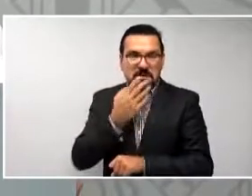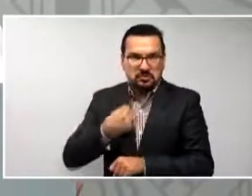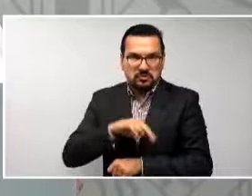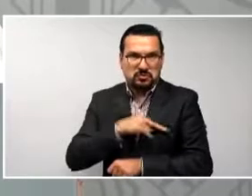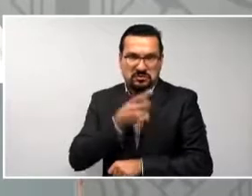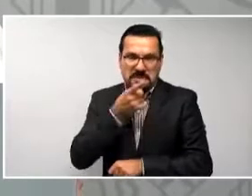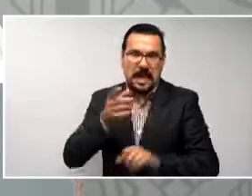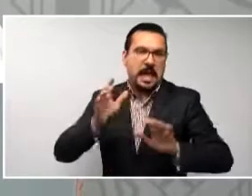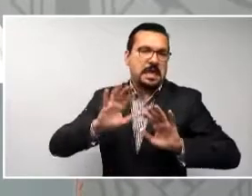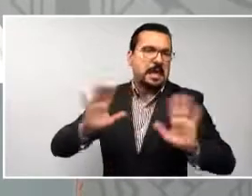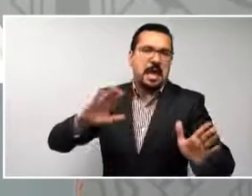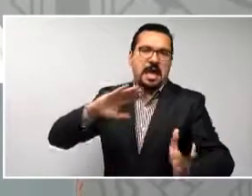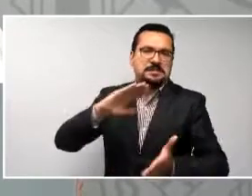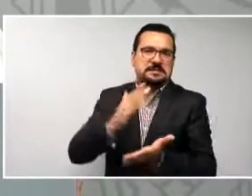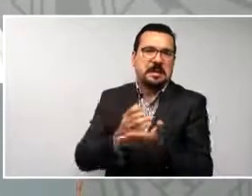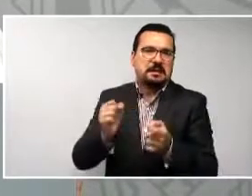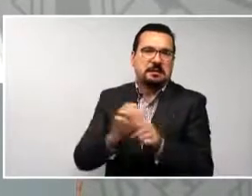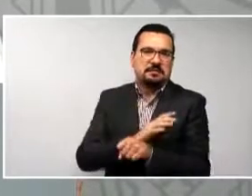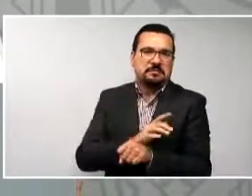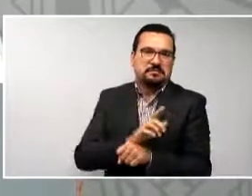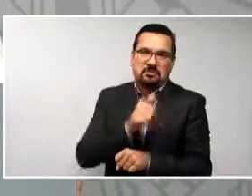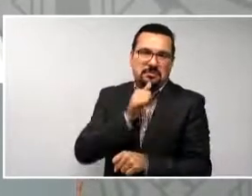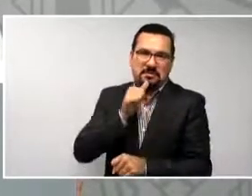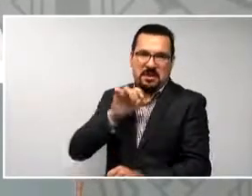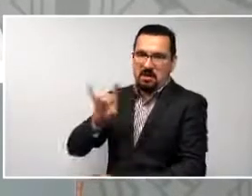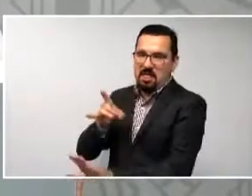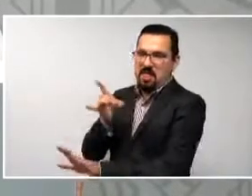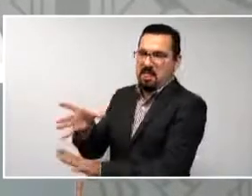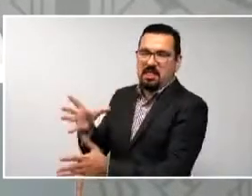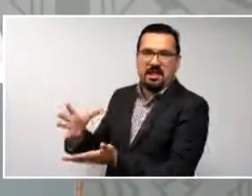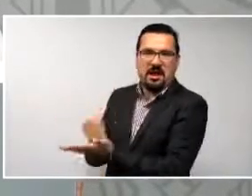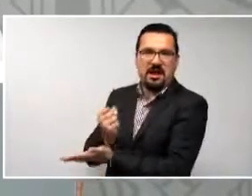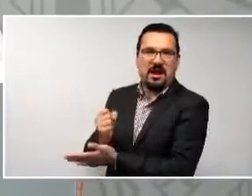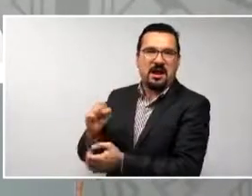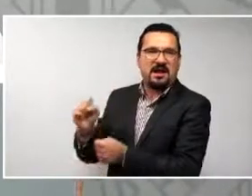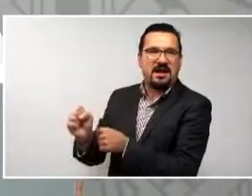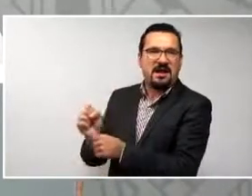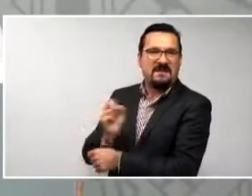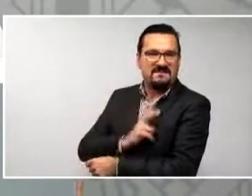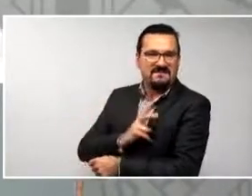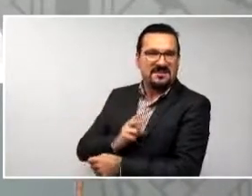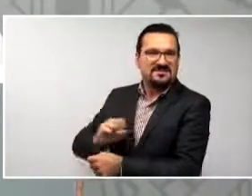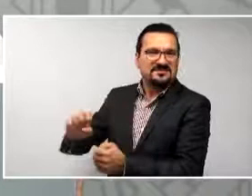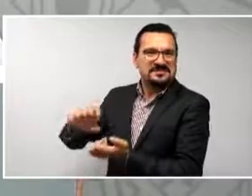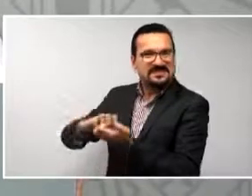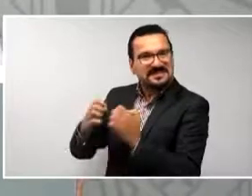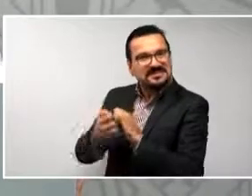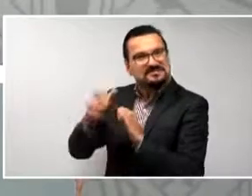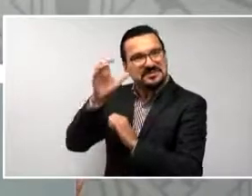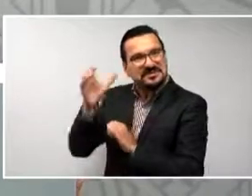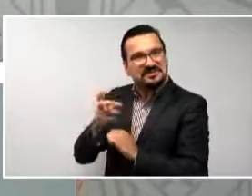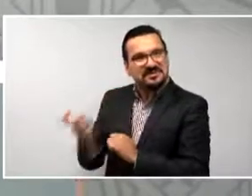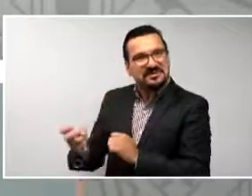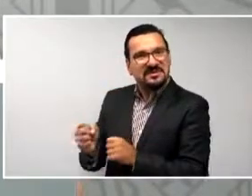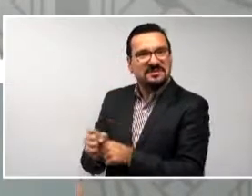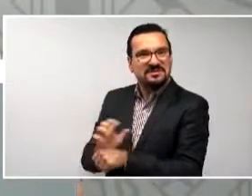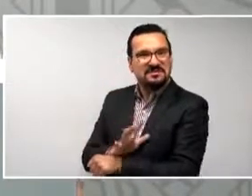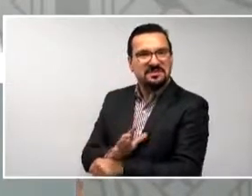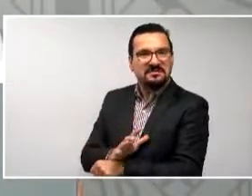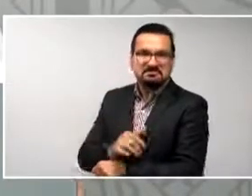hablar de que hemos vencido a este enemigo cruel y despiadado